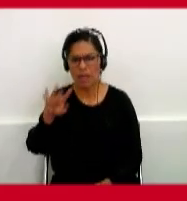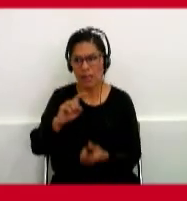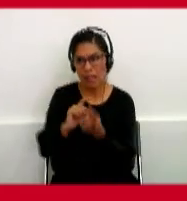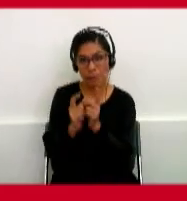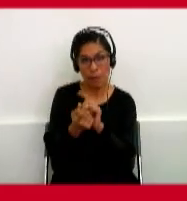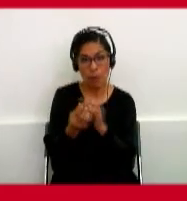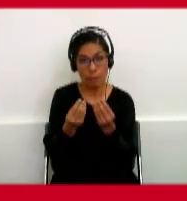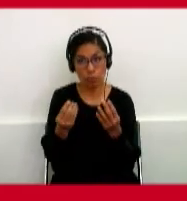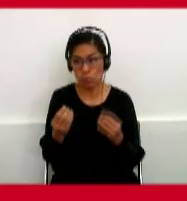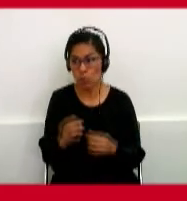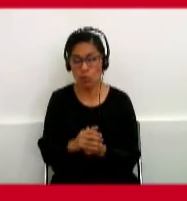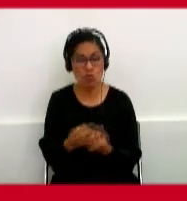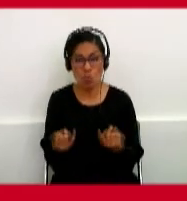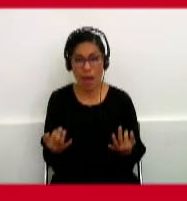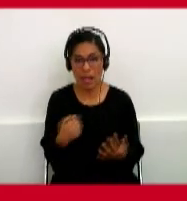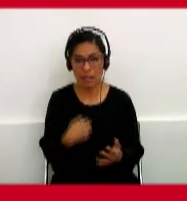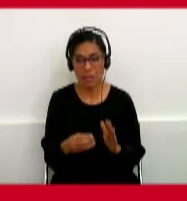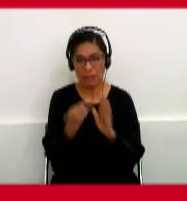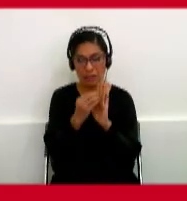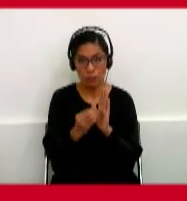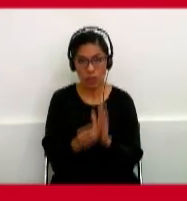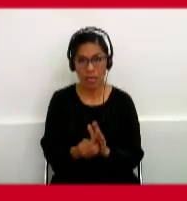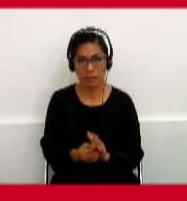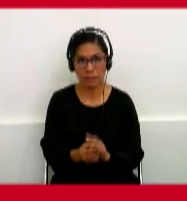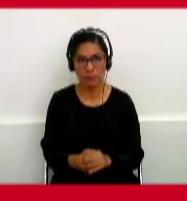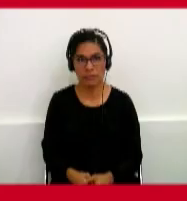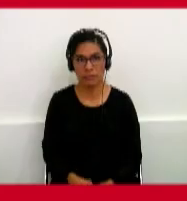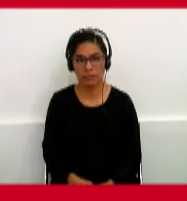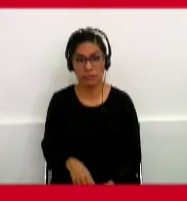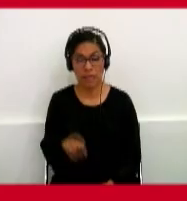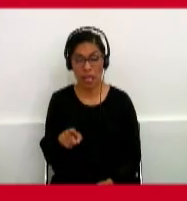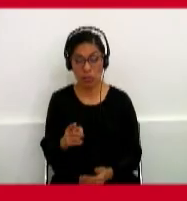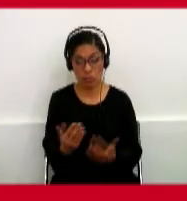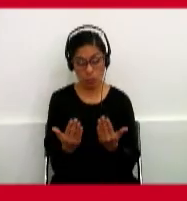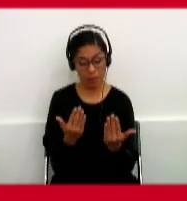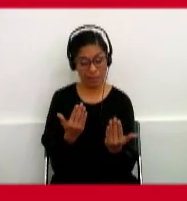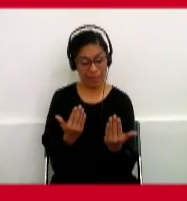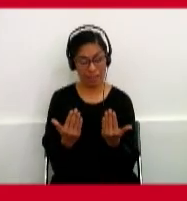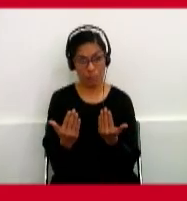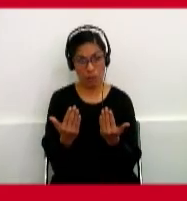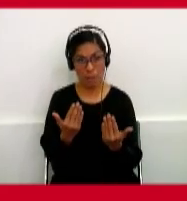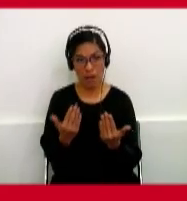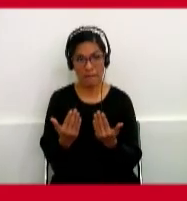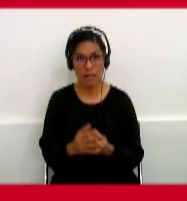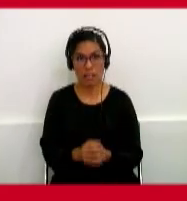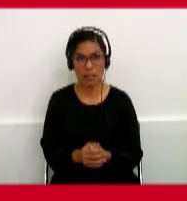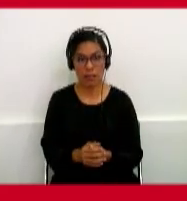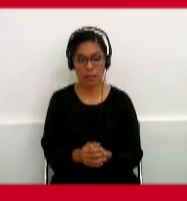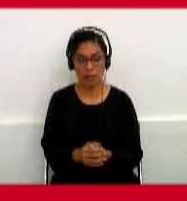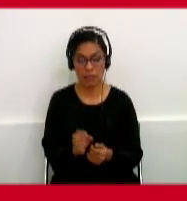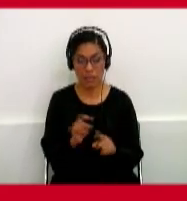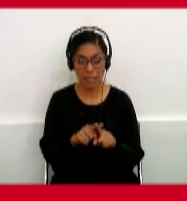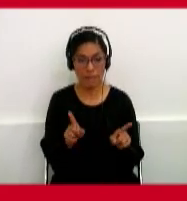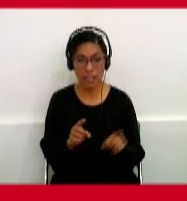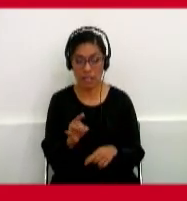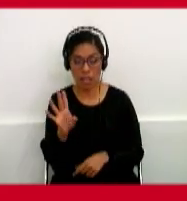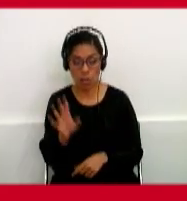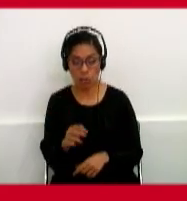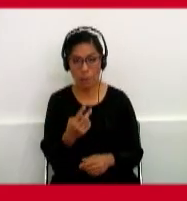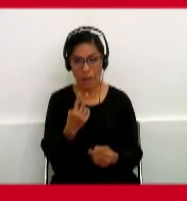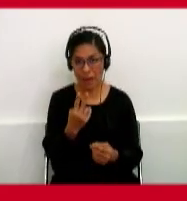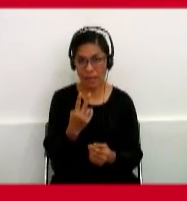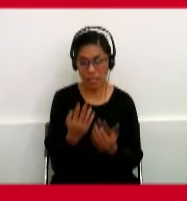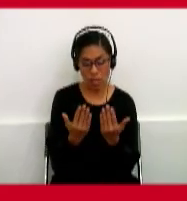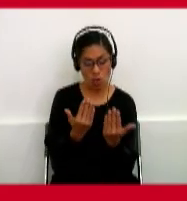en aumentarle más el número de elementos. Entonces, es un buen parámetro para poder comparar. Igual, bueno, y el otro también para poder